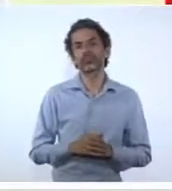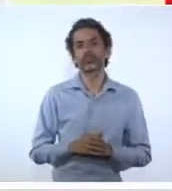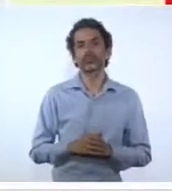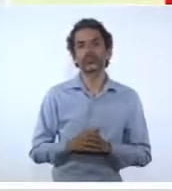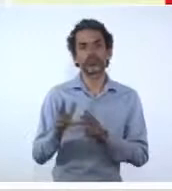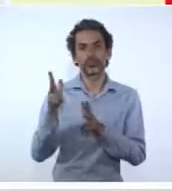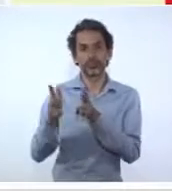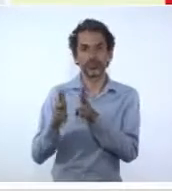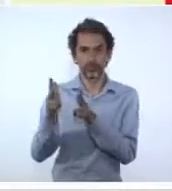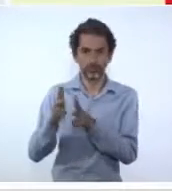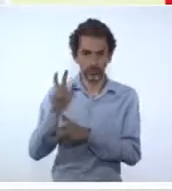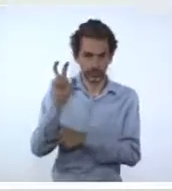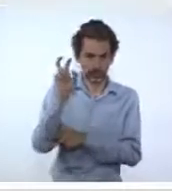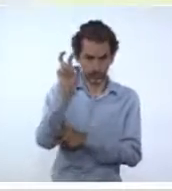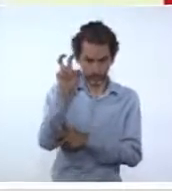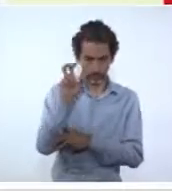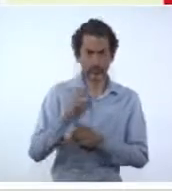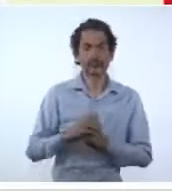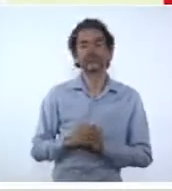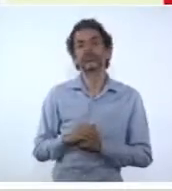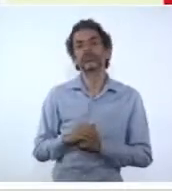Tren ligero.